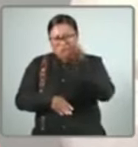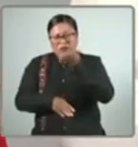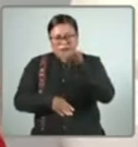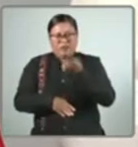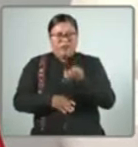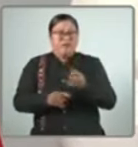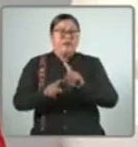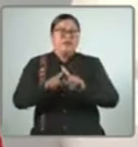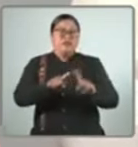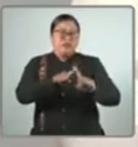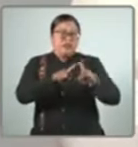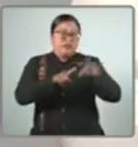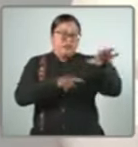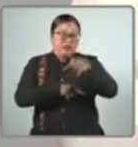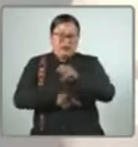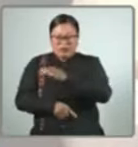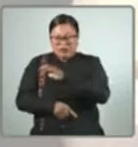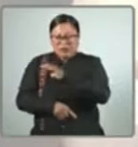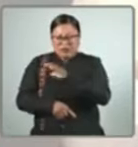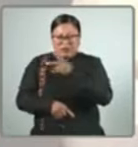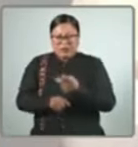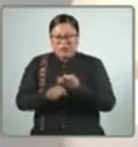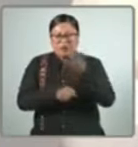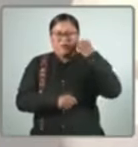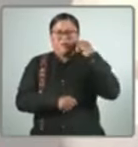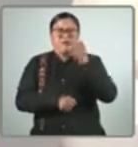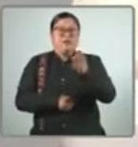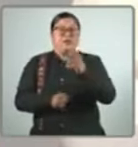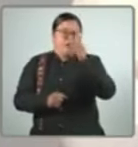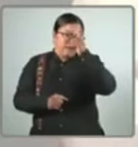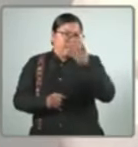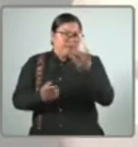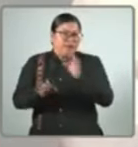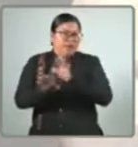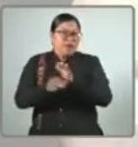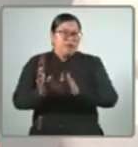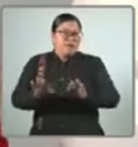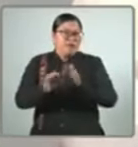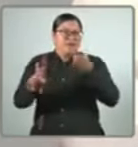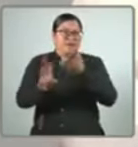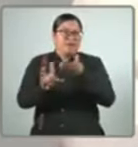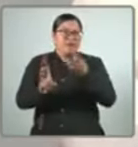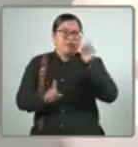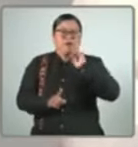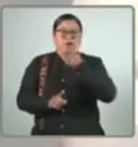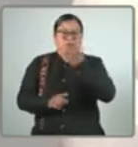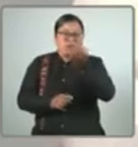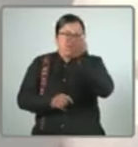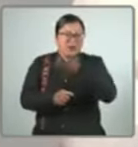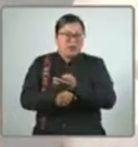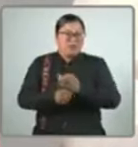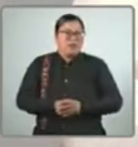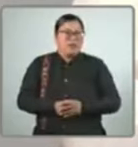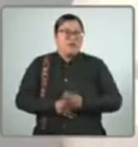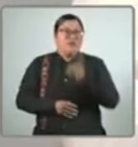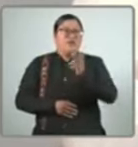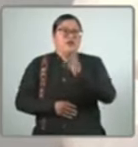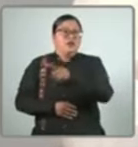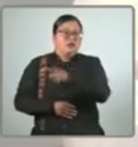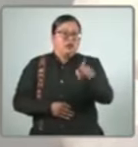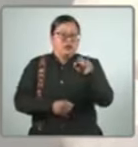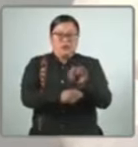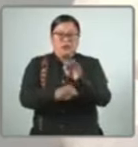de los planteles del Colegio de Bachilleres del Estado de Oaxaca, la razón de ser, la razón principal, son las y los estudiantes. Es por ellas y por ellos